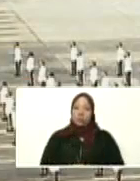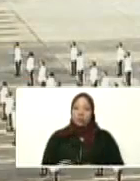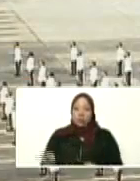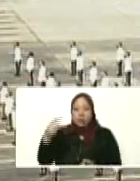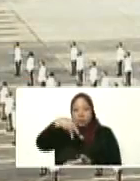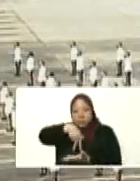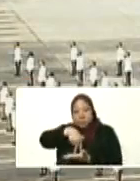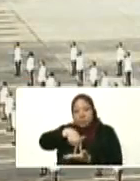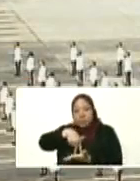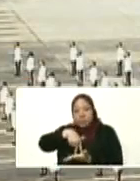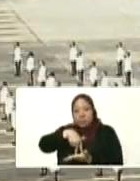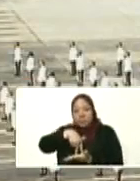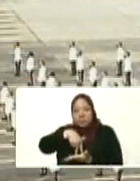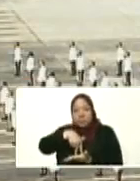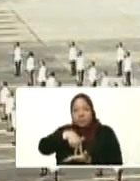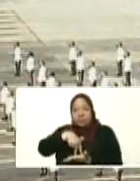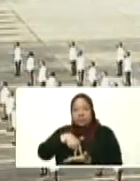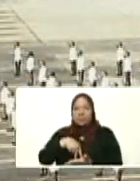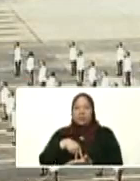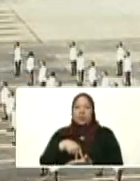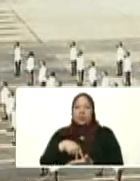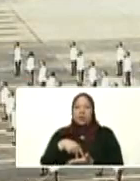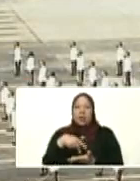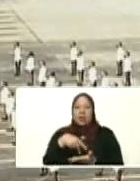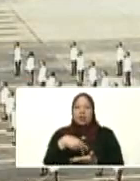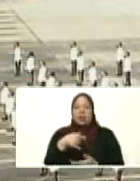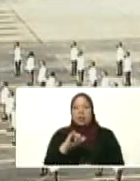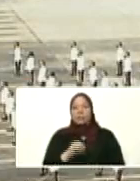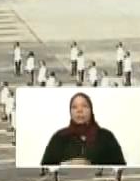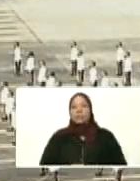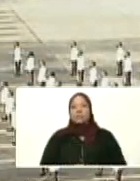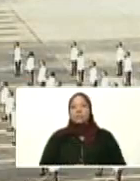¡Tir! ¡Al hombro!